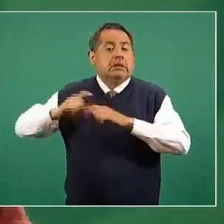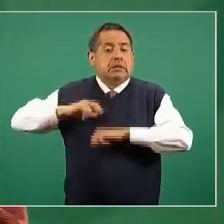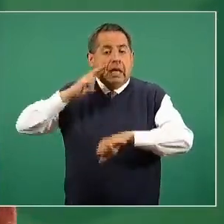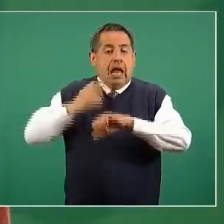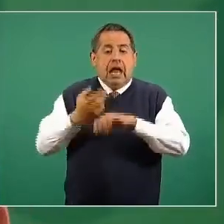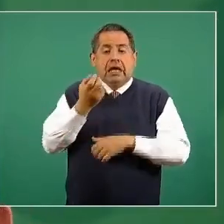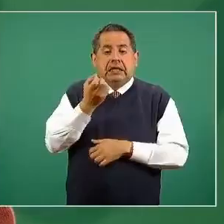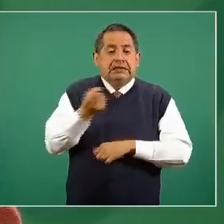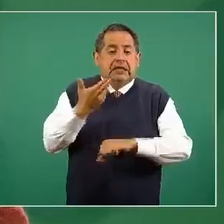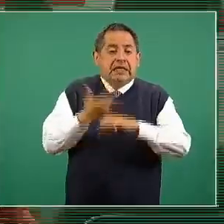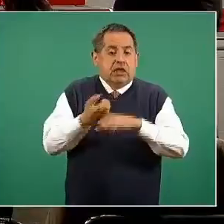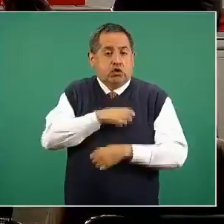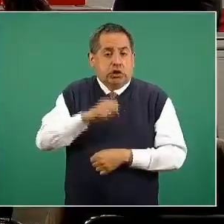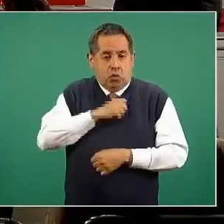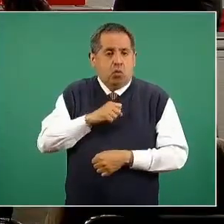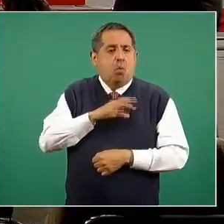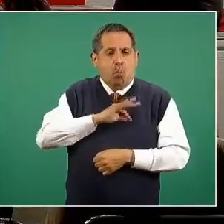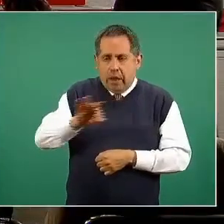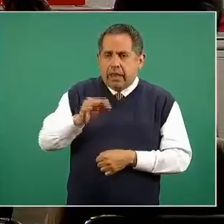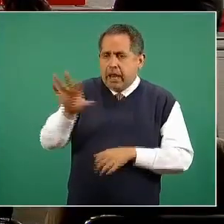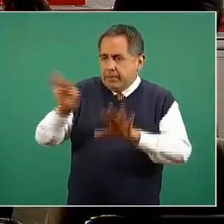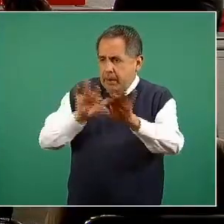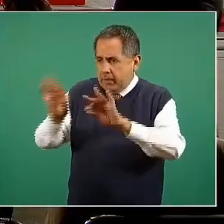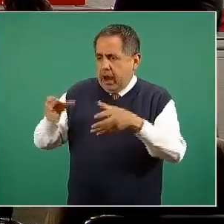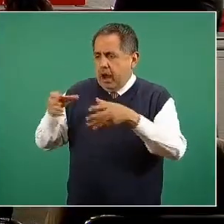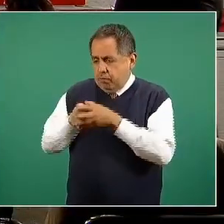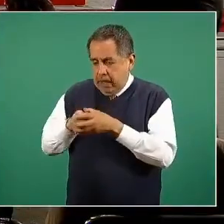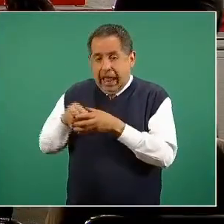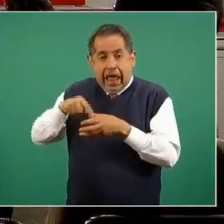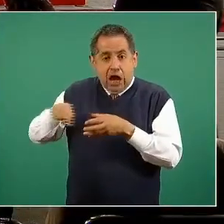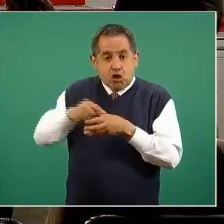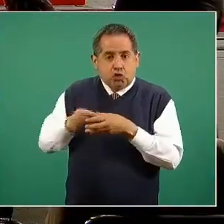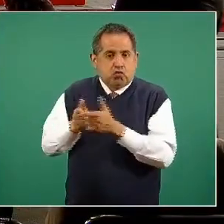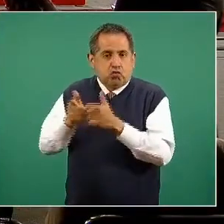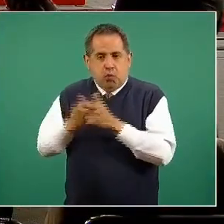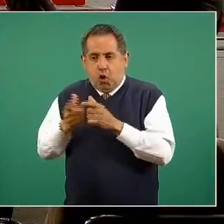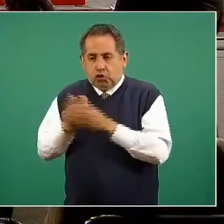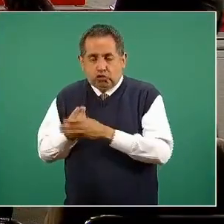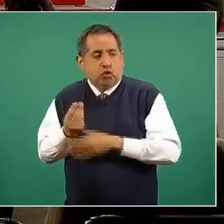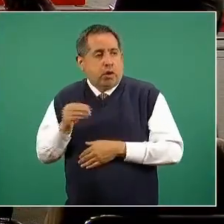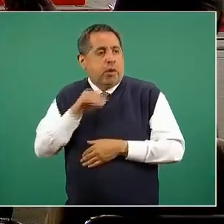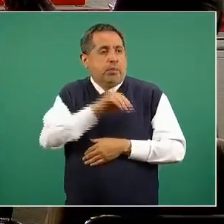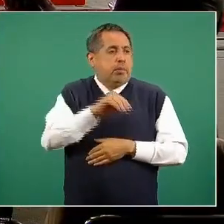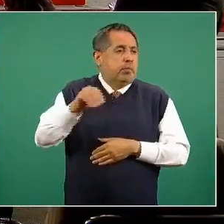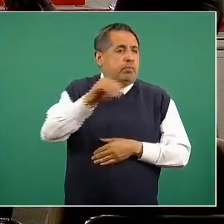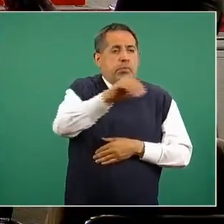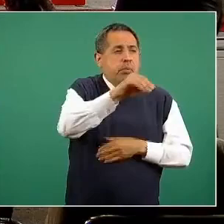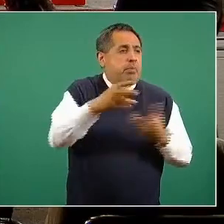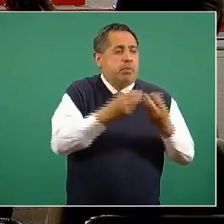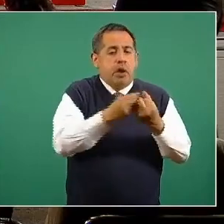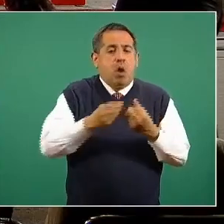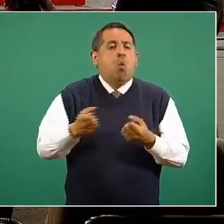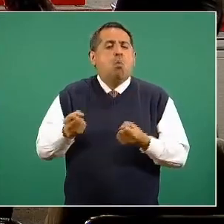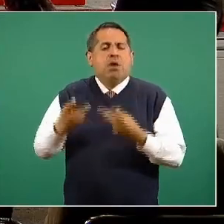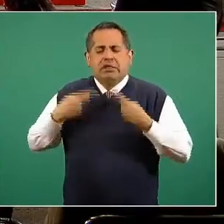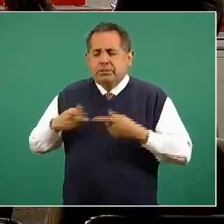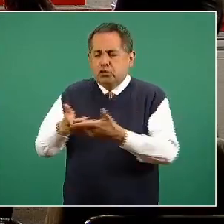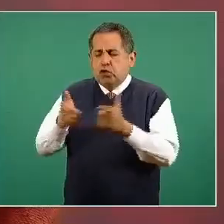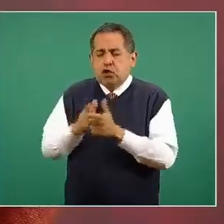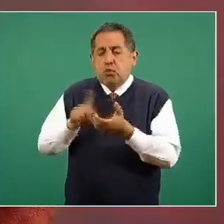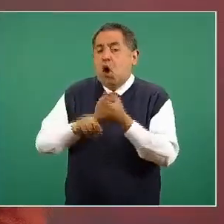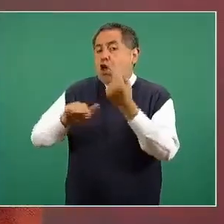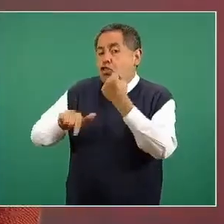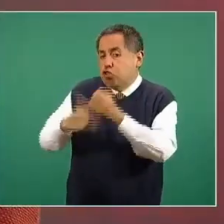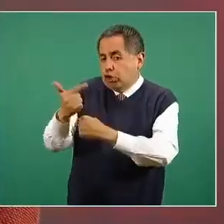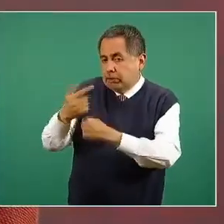Salud establecer estas brigadas. Entonces, estas brigadas, en este caso, están conformadas por 12 personas de múltiples instituciones.